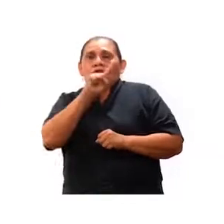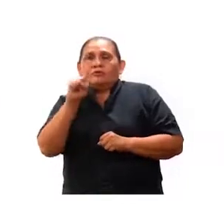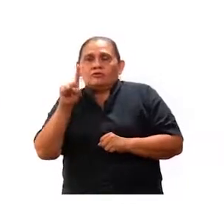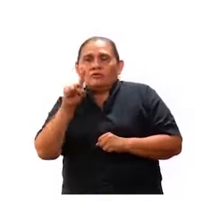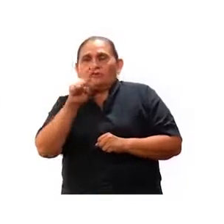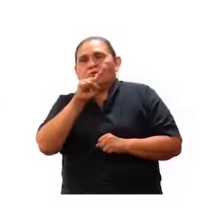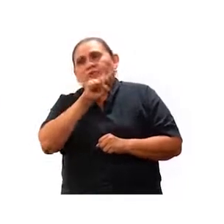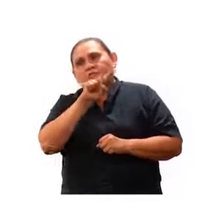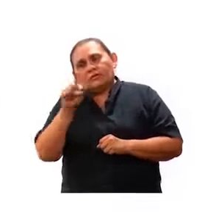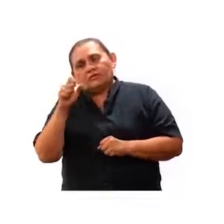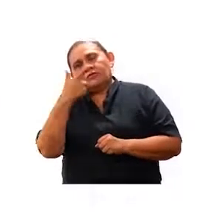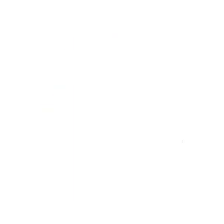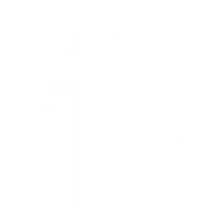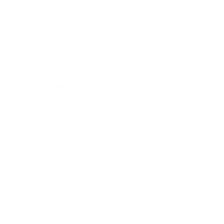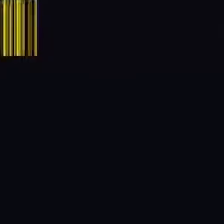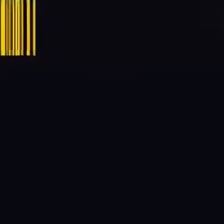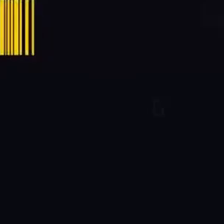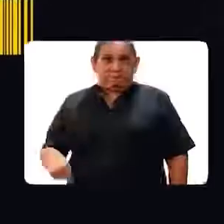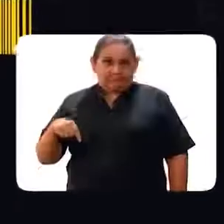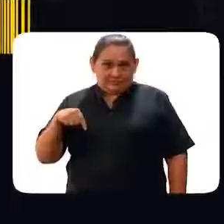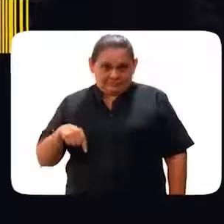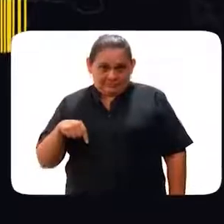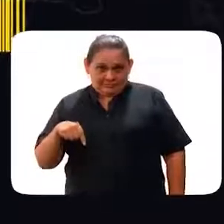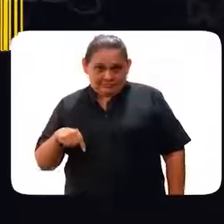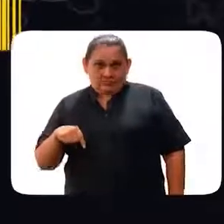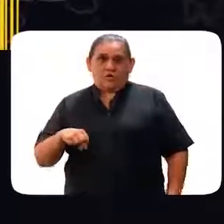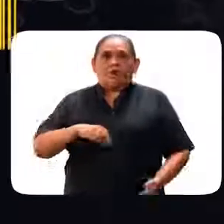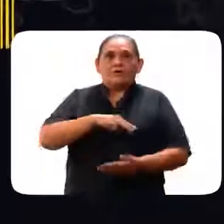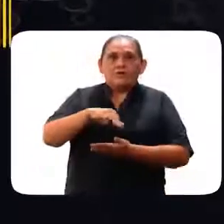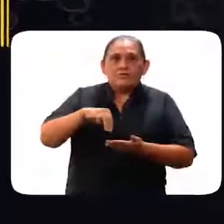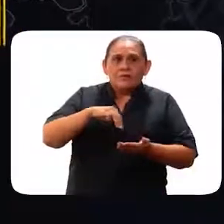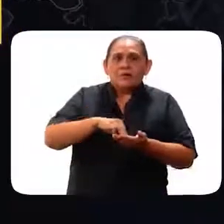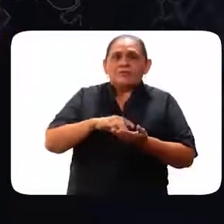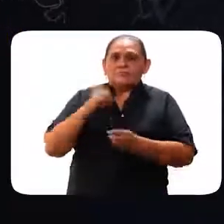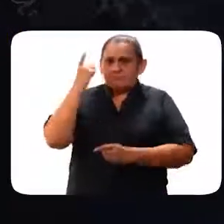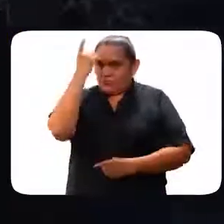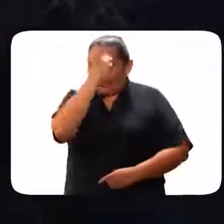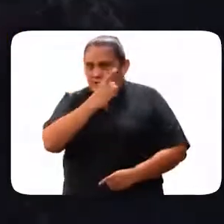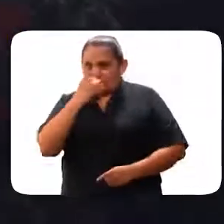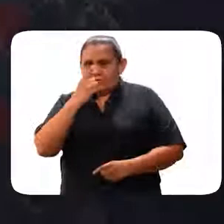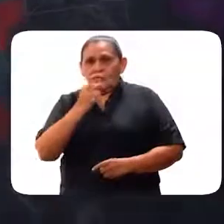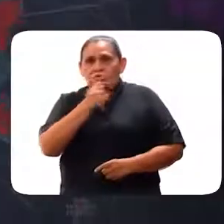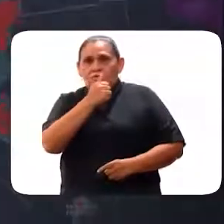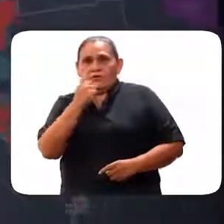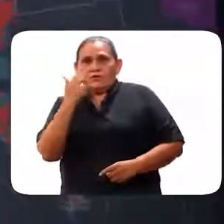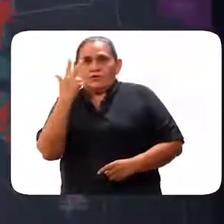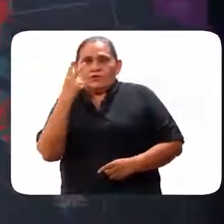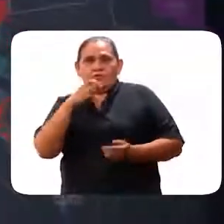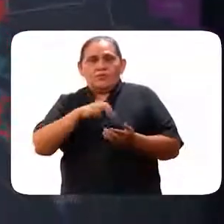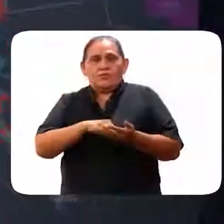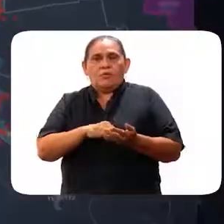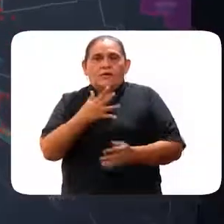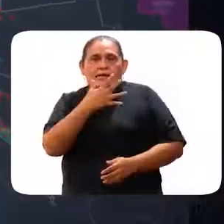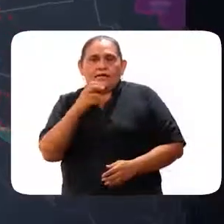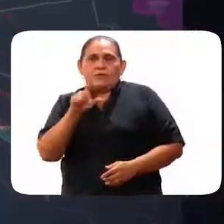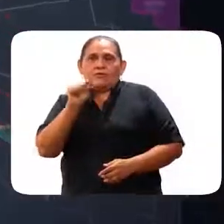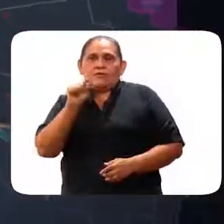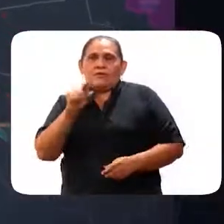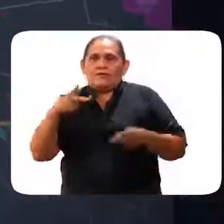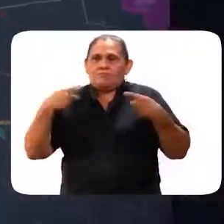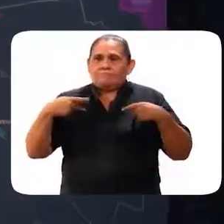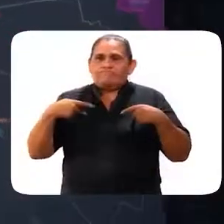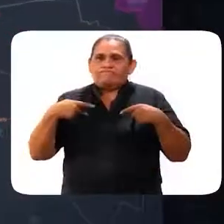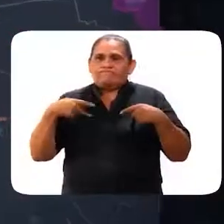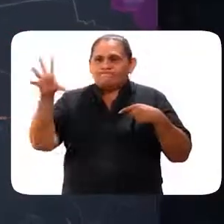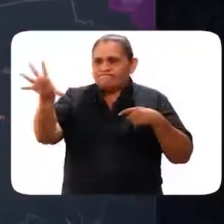761 son de otro país u otro estado. Específicamente, en Mérida se han diagnosticado 68.570 personas contagiadas